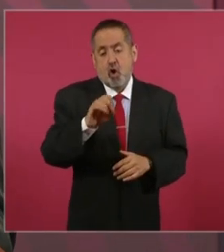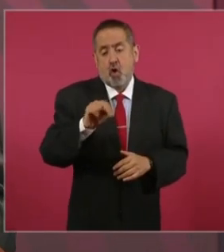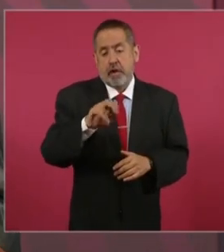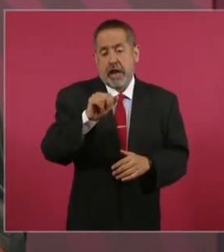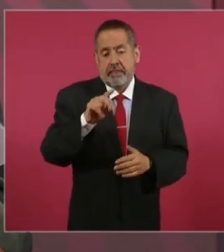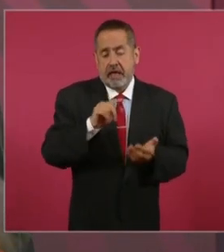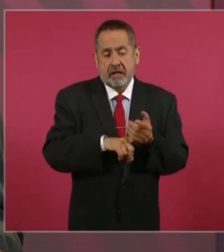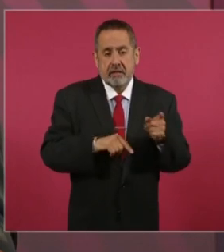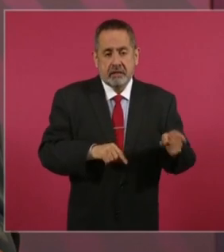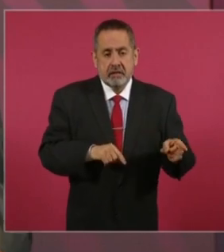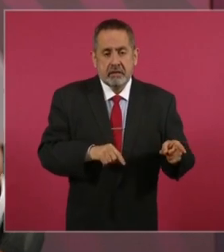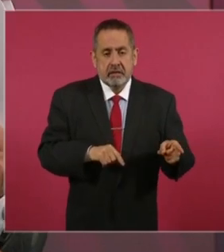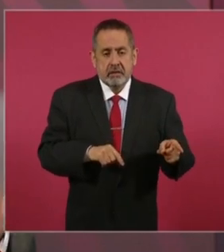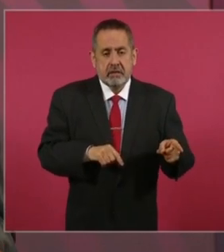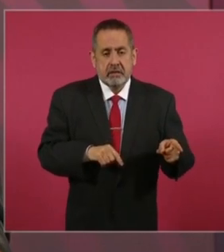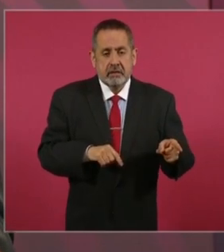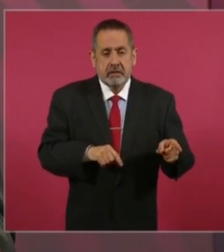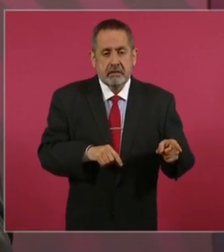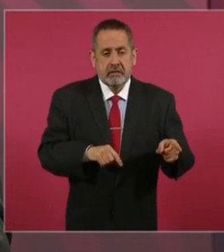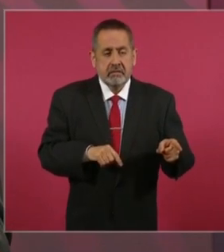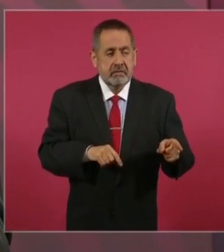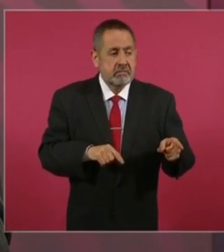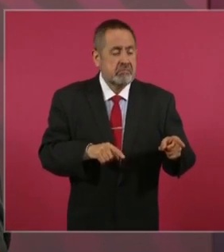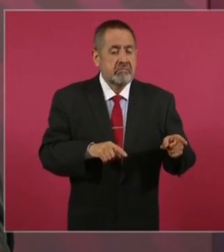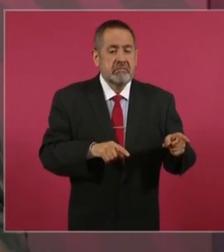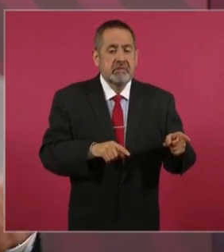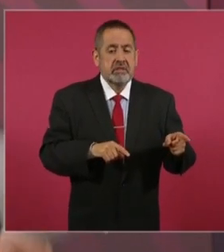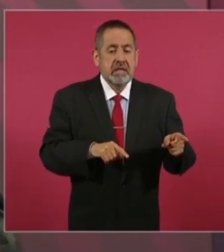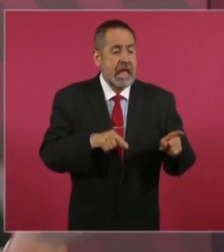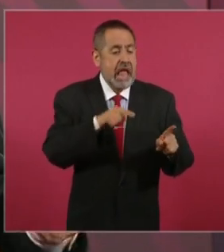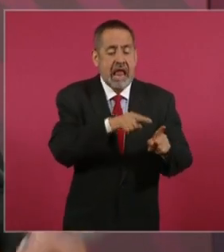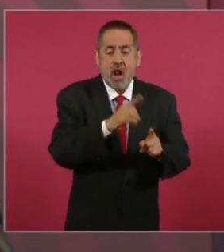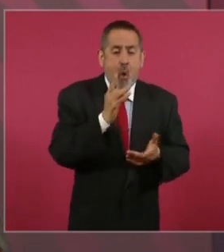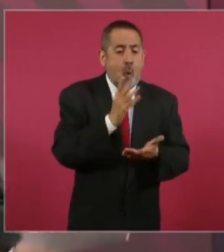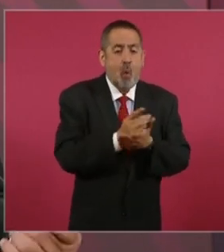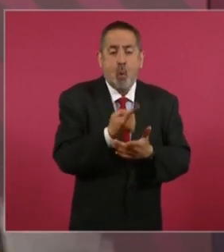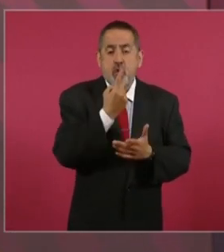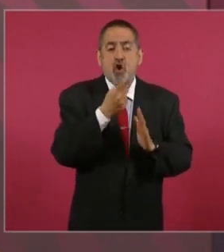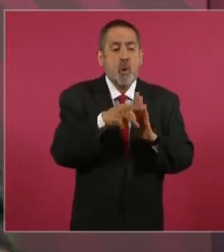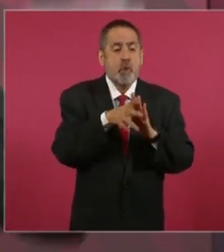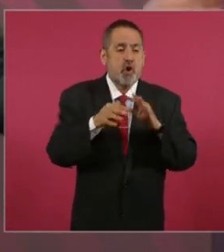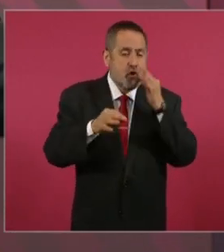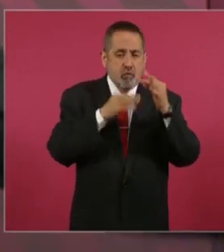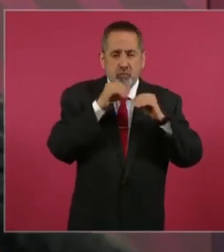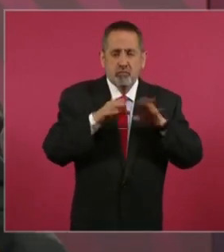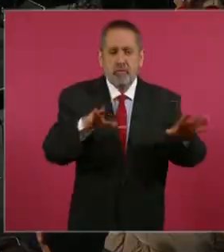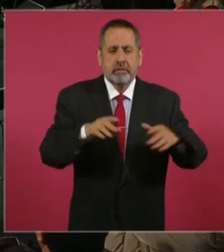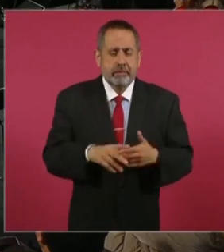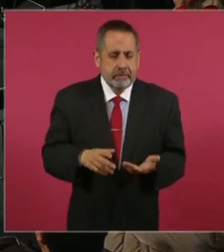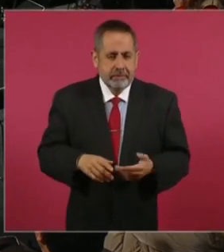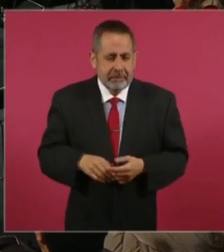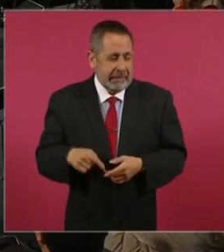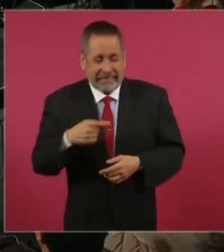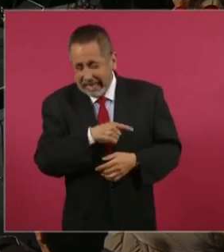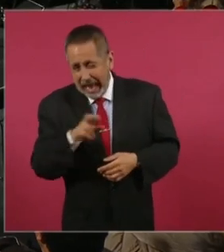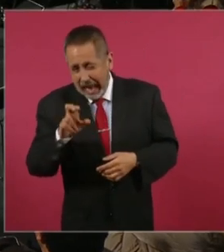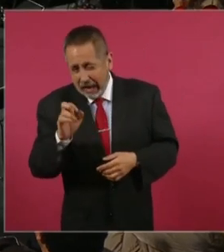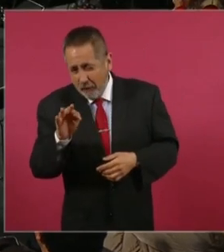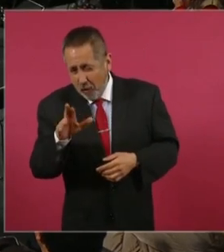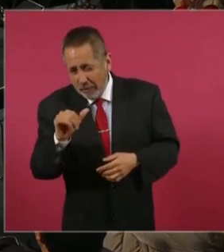ningún medio ningún espacio era el único periódico ni modo que el reforma